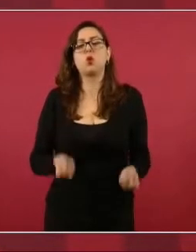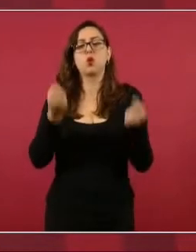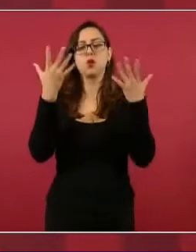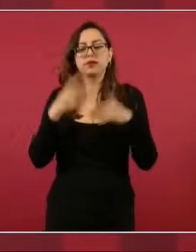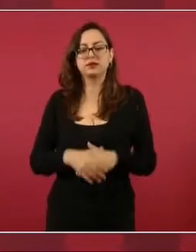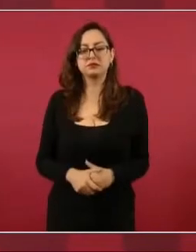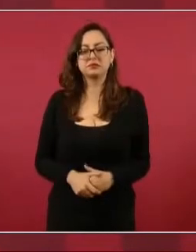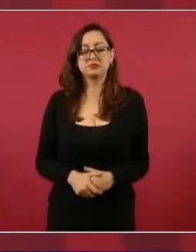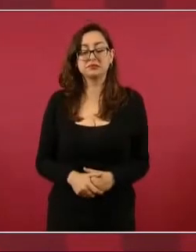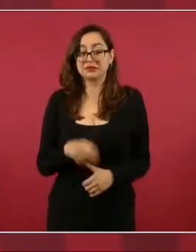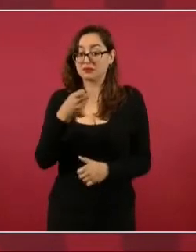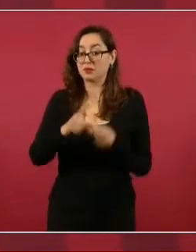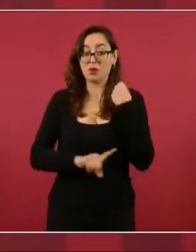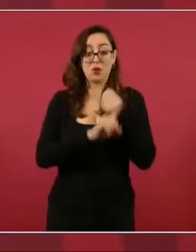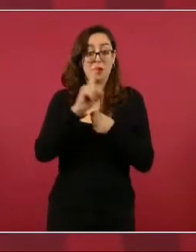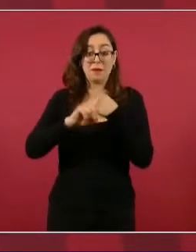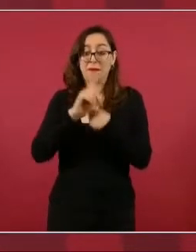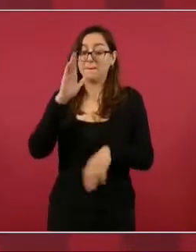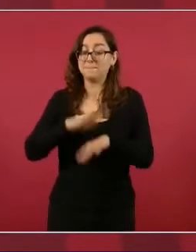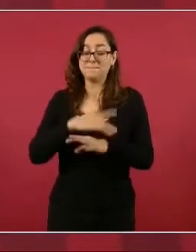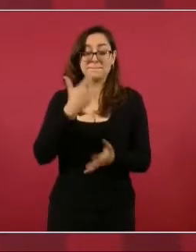México.